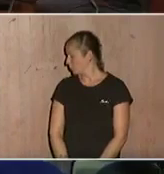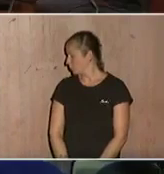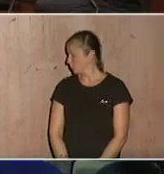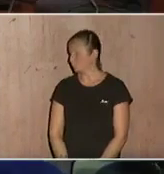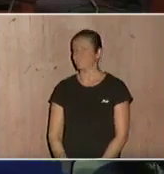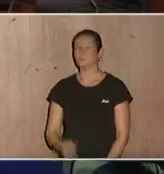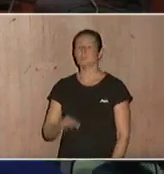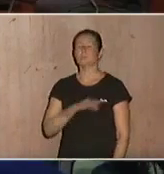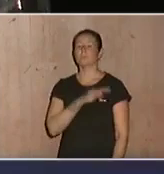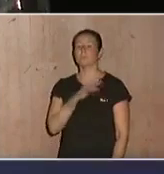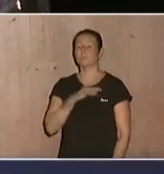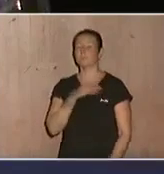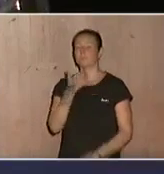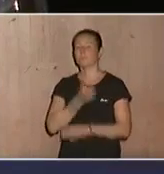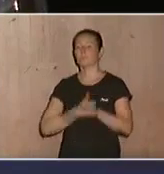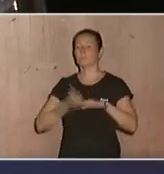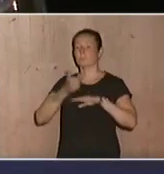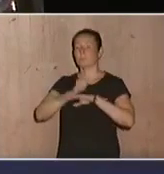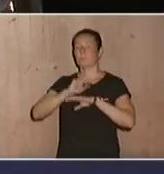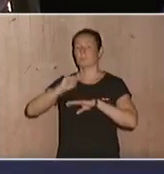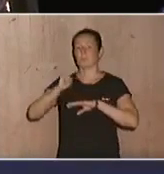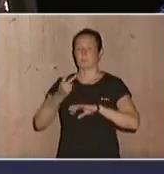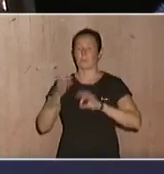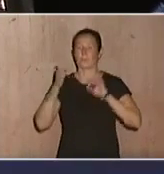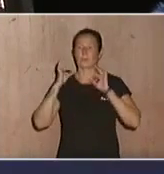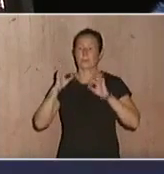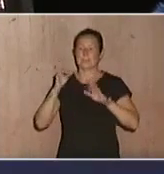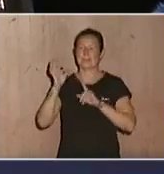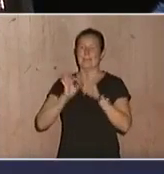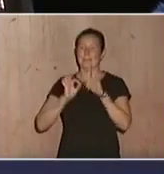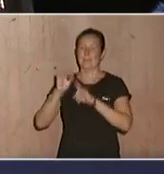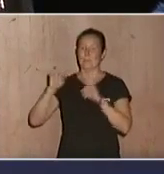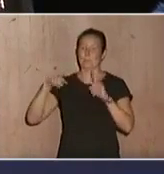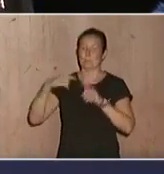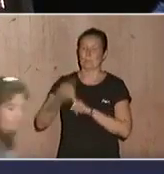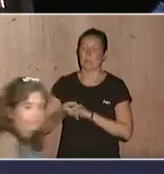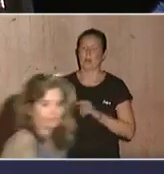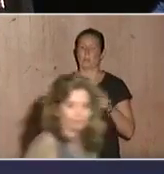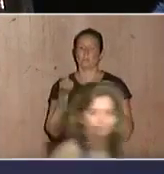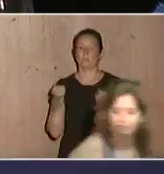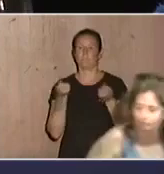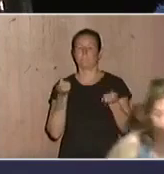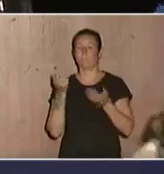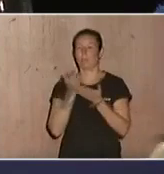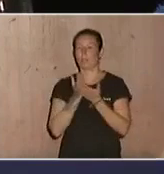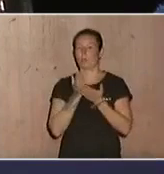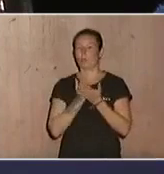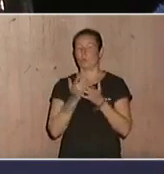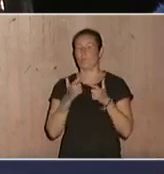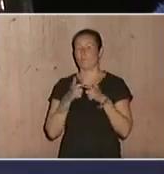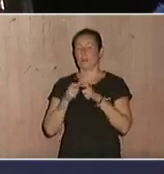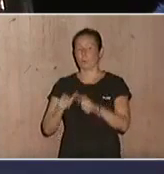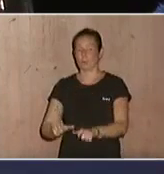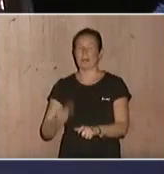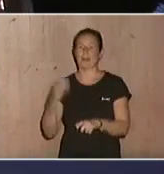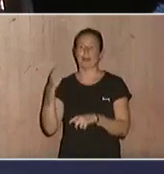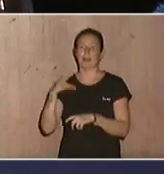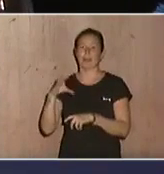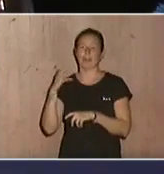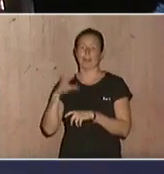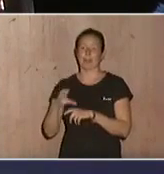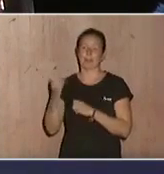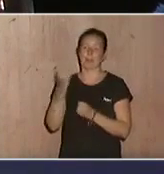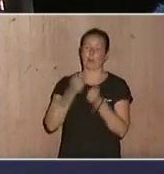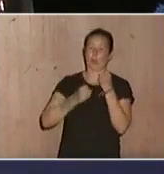La señora vicedecana de posgrado y coordinación de estudios de la Facultad de Ciencias Económicas y